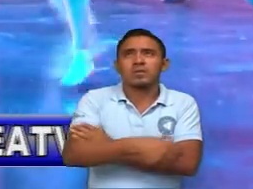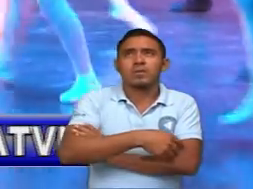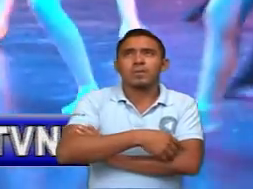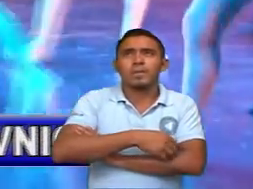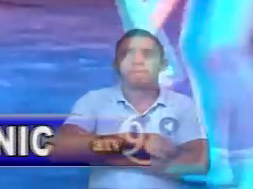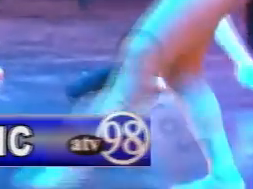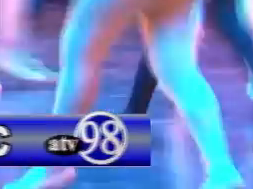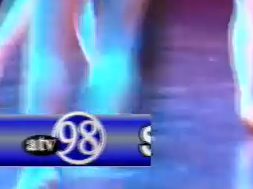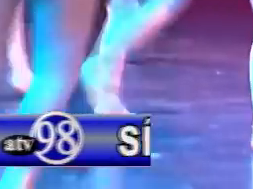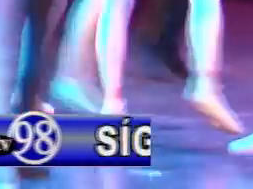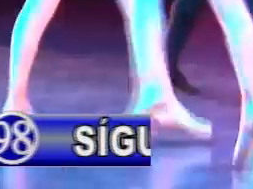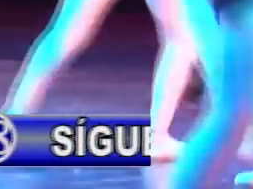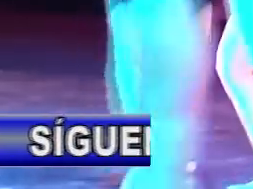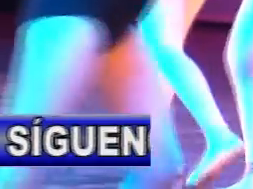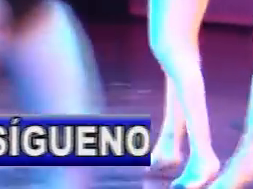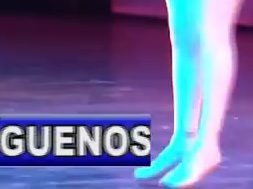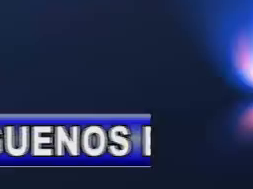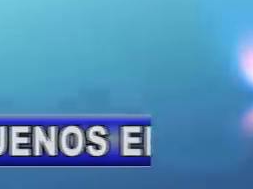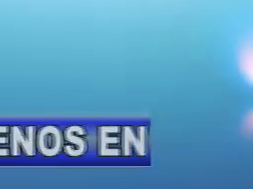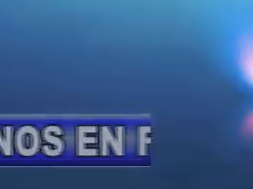Escoto.